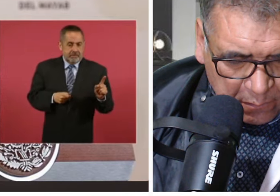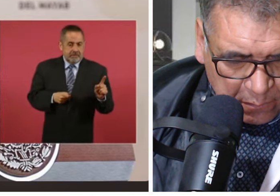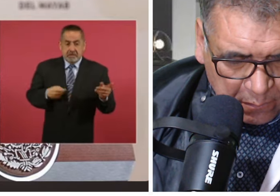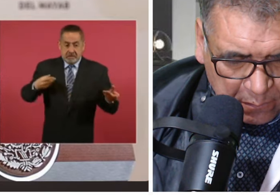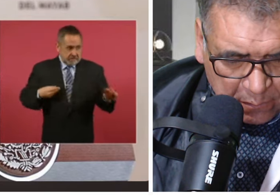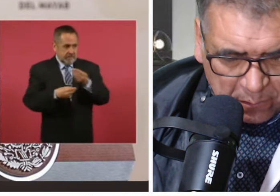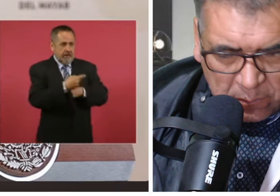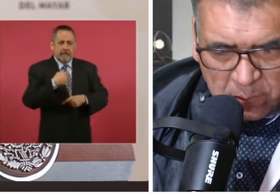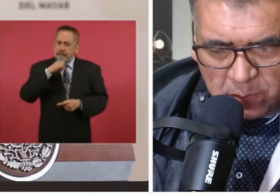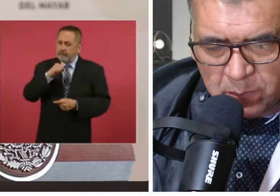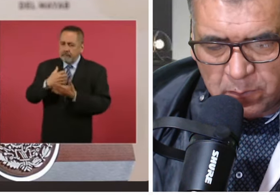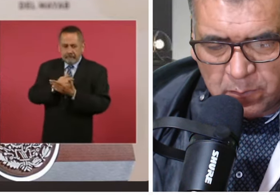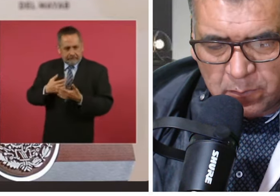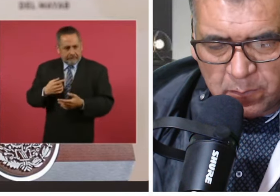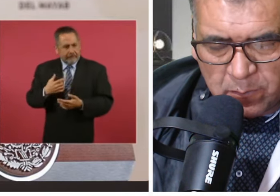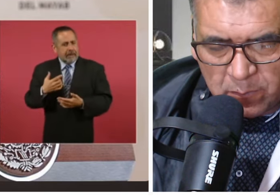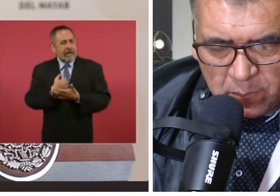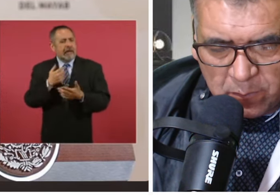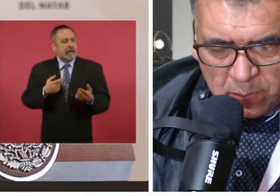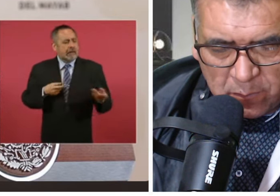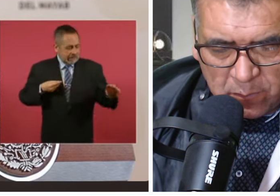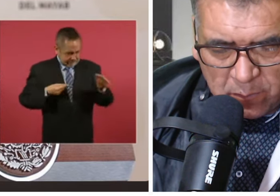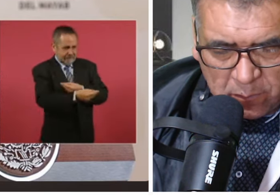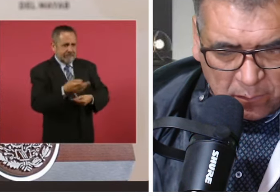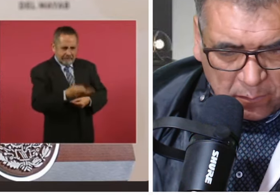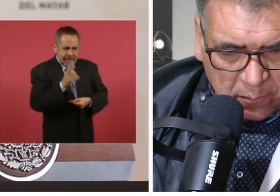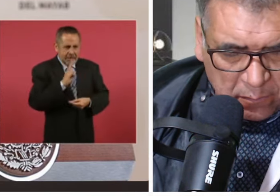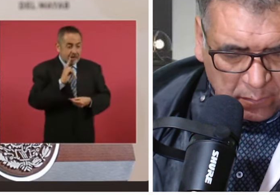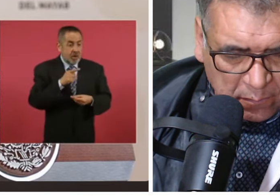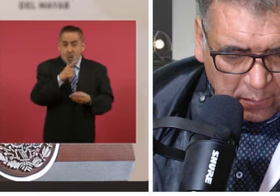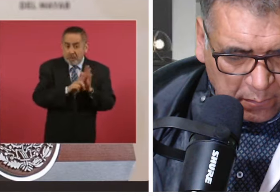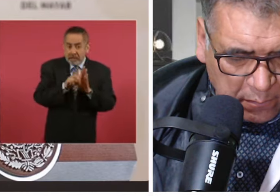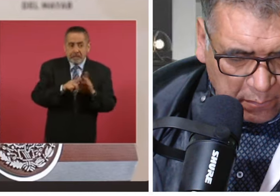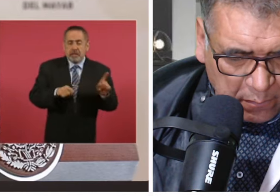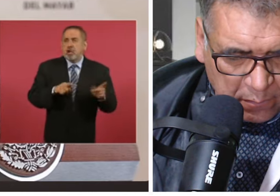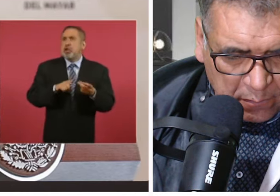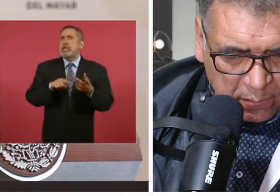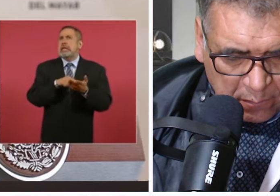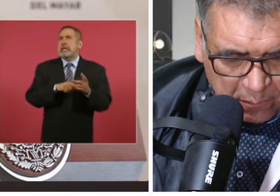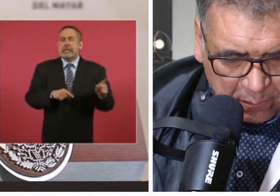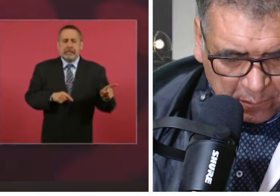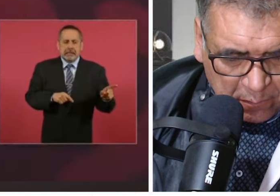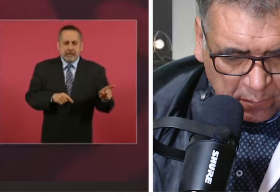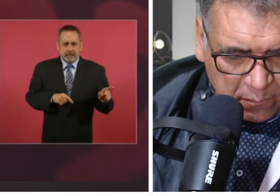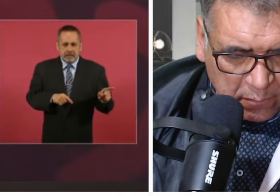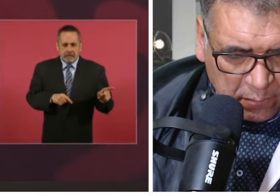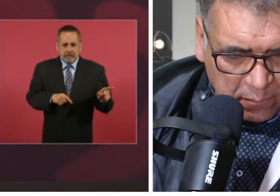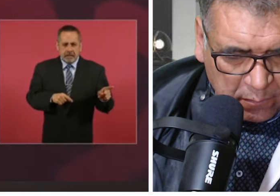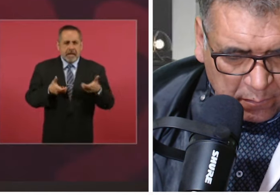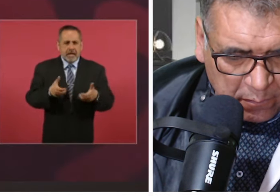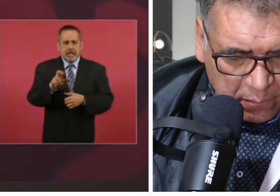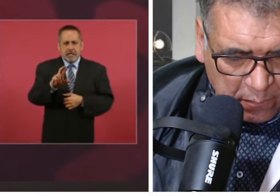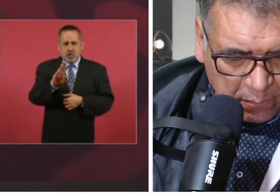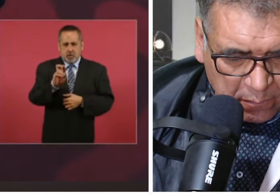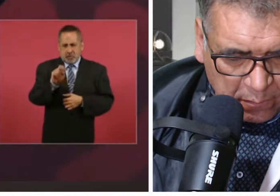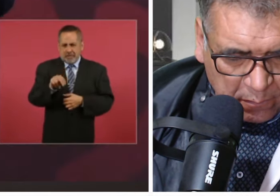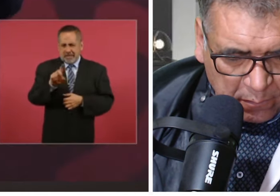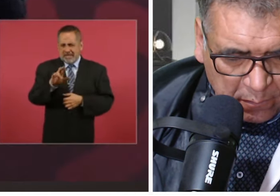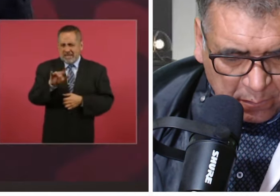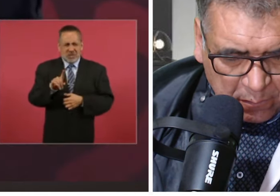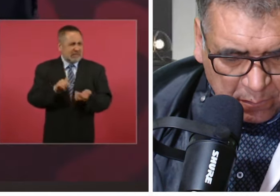me rayaría yo, porque lo tiene en Rubén Darío, una de las